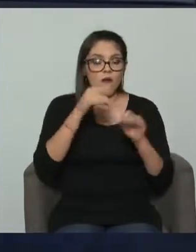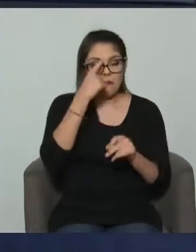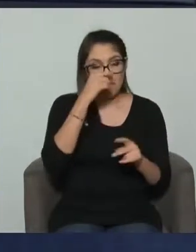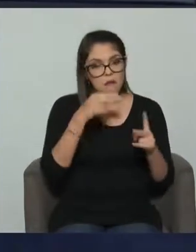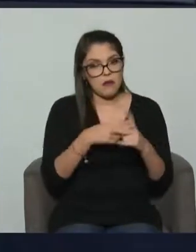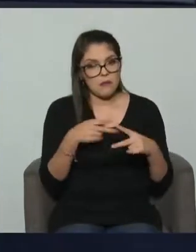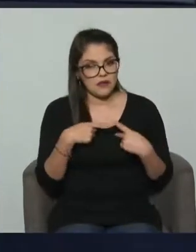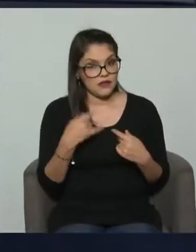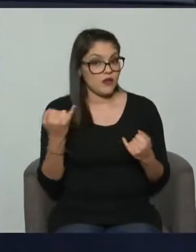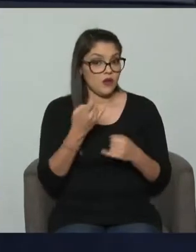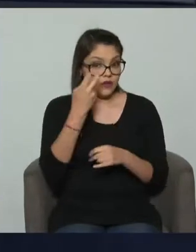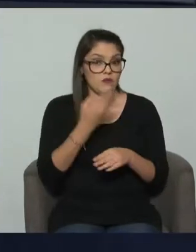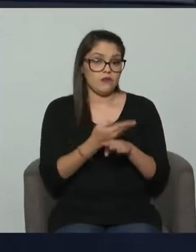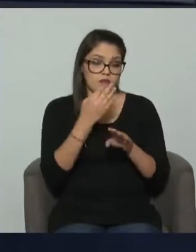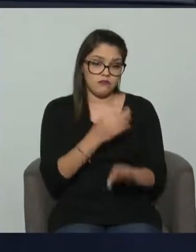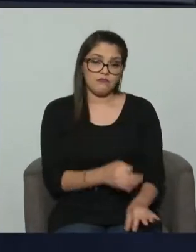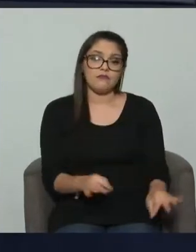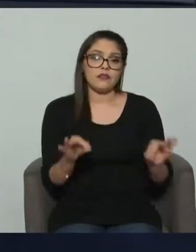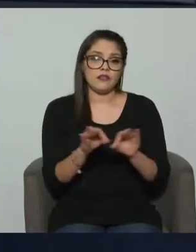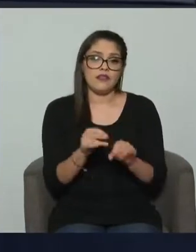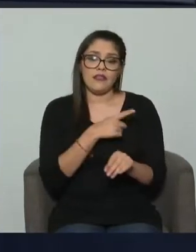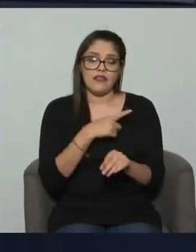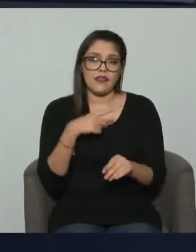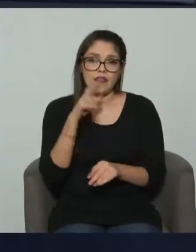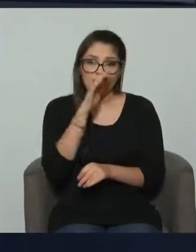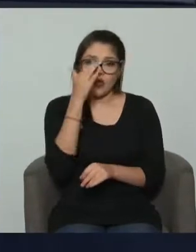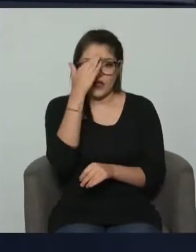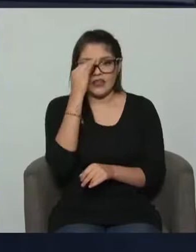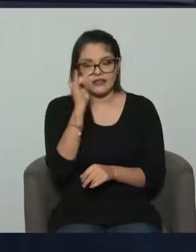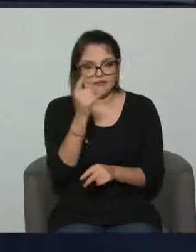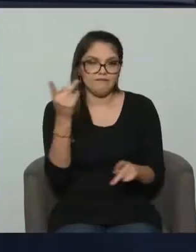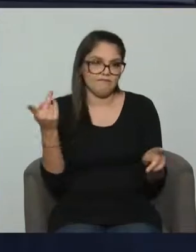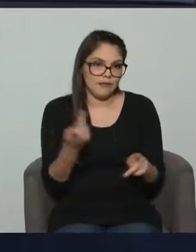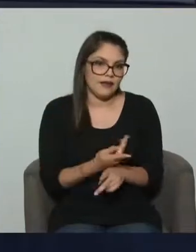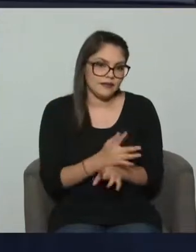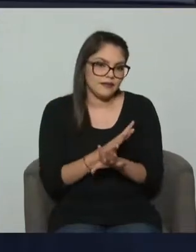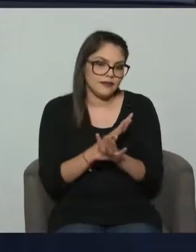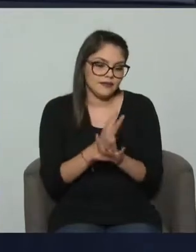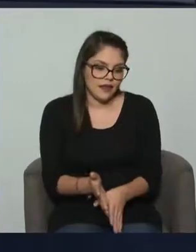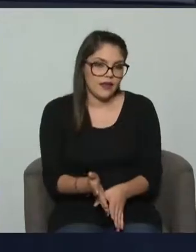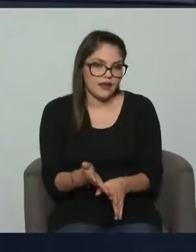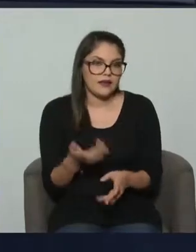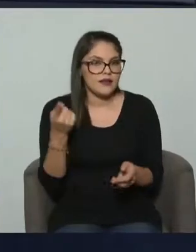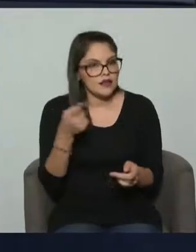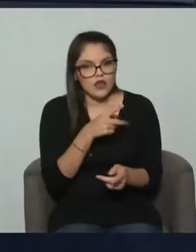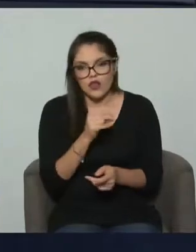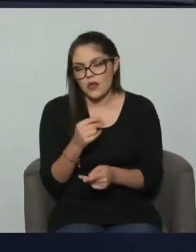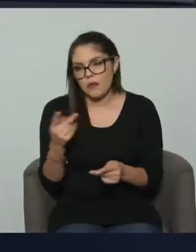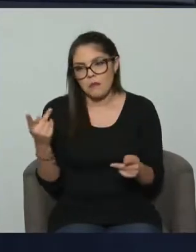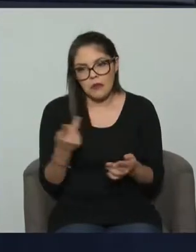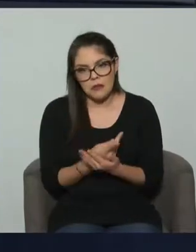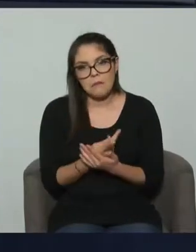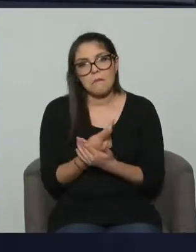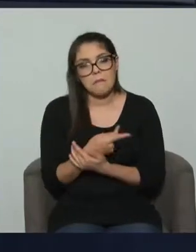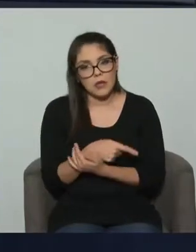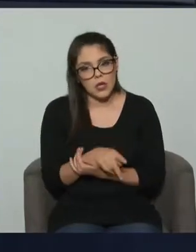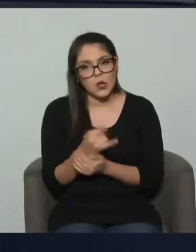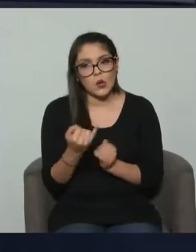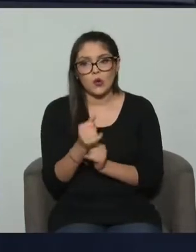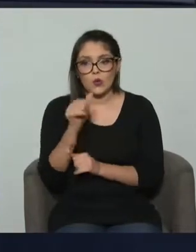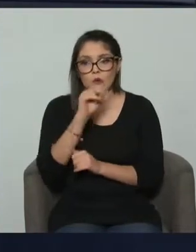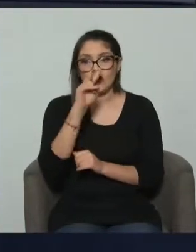es también muy importante, ¿no? Entonces, como reconocer lo que sí está pasando, ¿no? No podemos seguir diciendo, no ocurre. Y de ahí que el tema